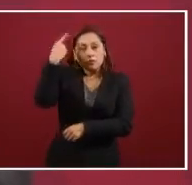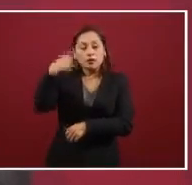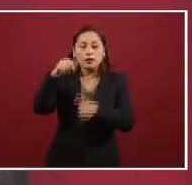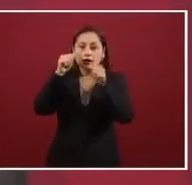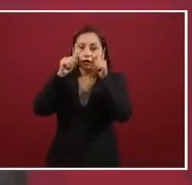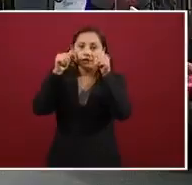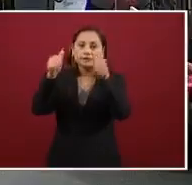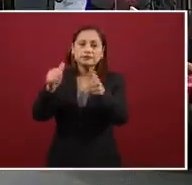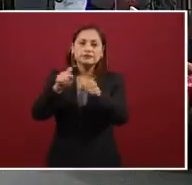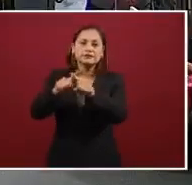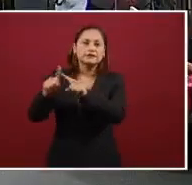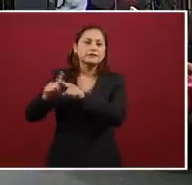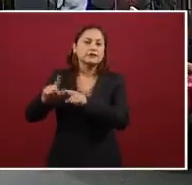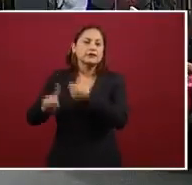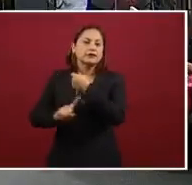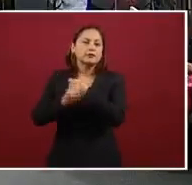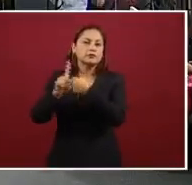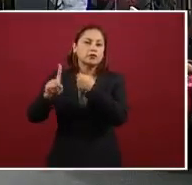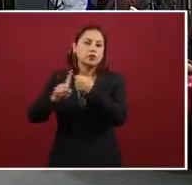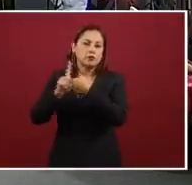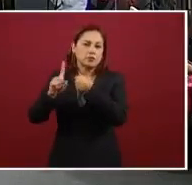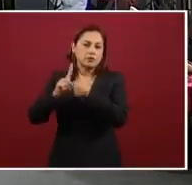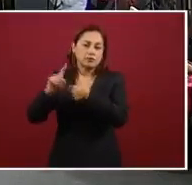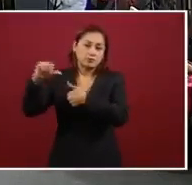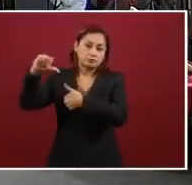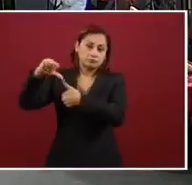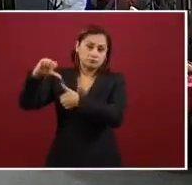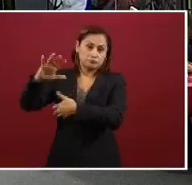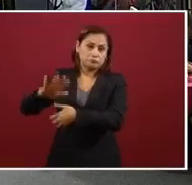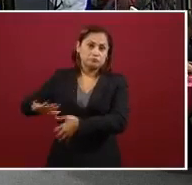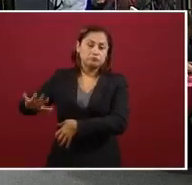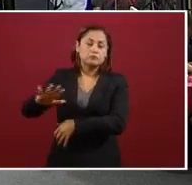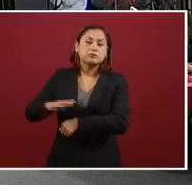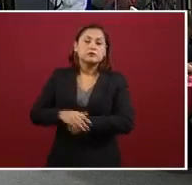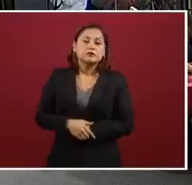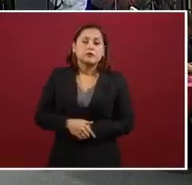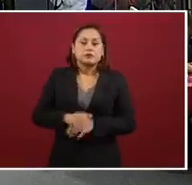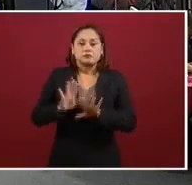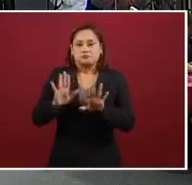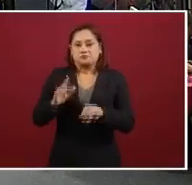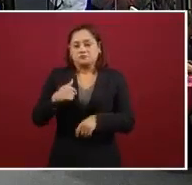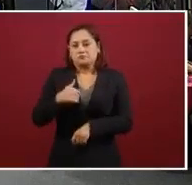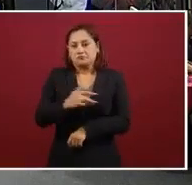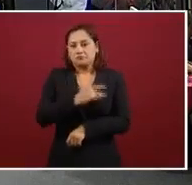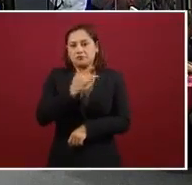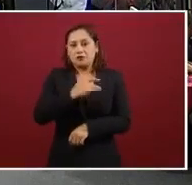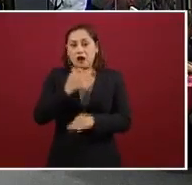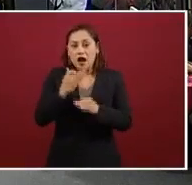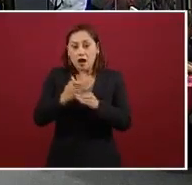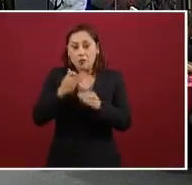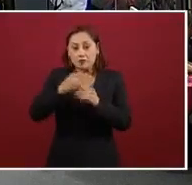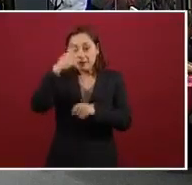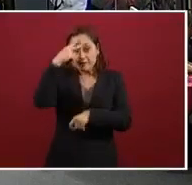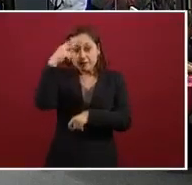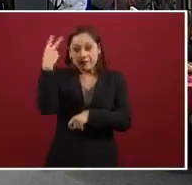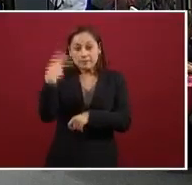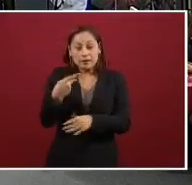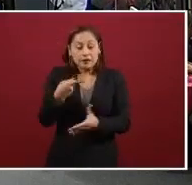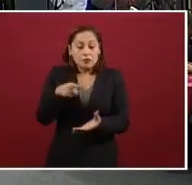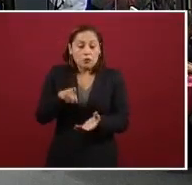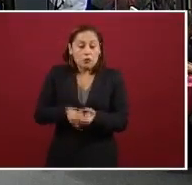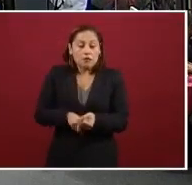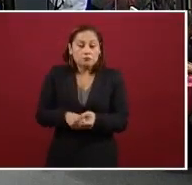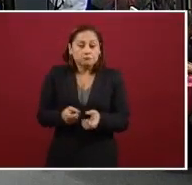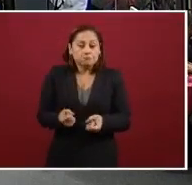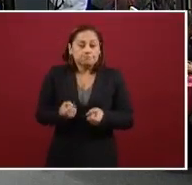yo diría que una razón de fortaleza de México en este momento en su negociación es precisamente que tenemos un consenso, tenemos un